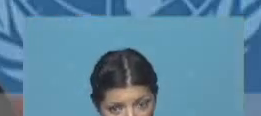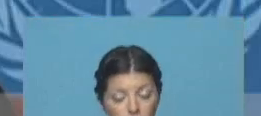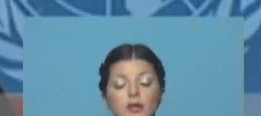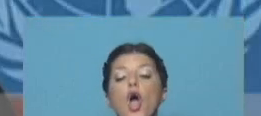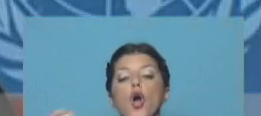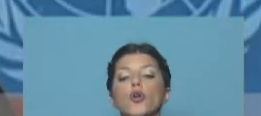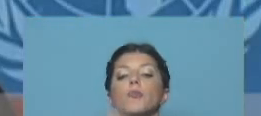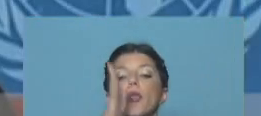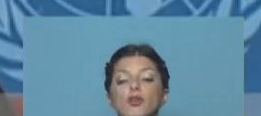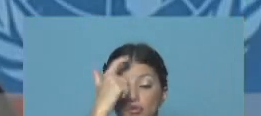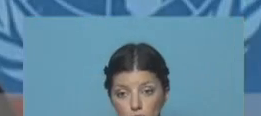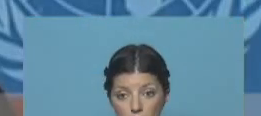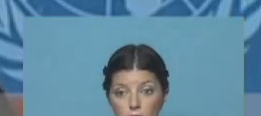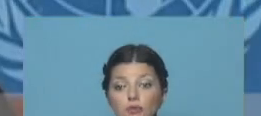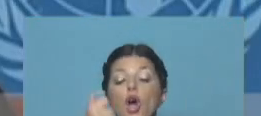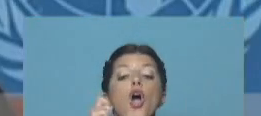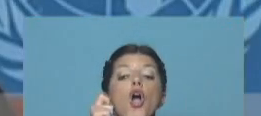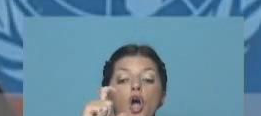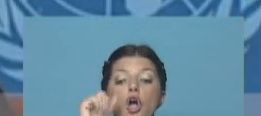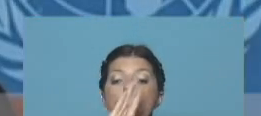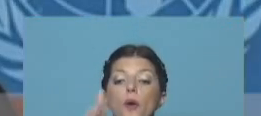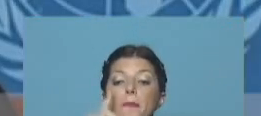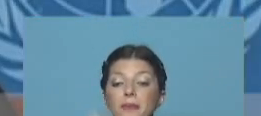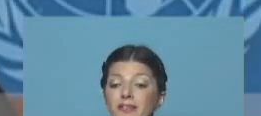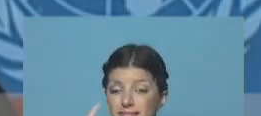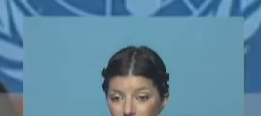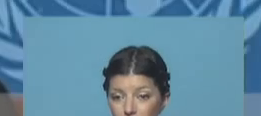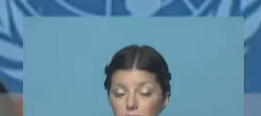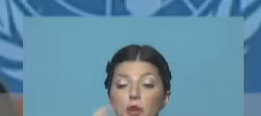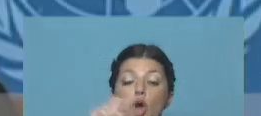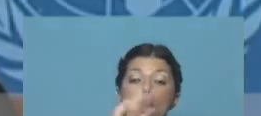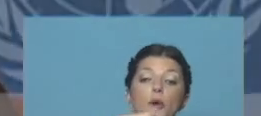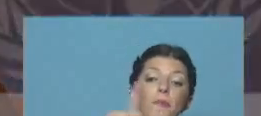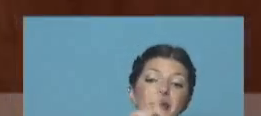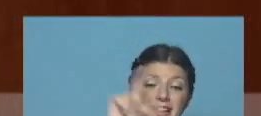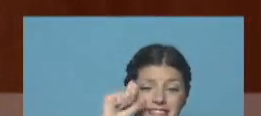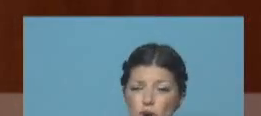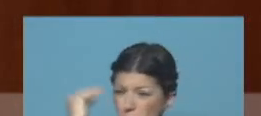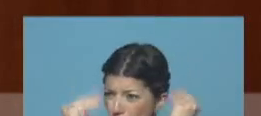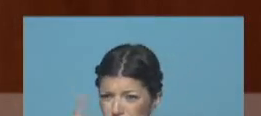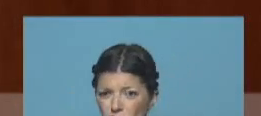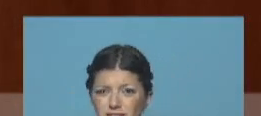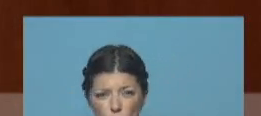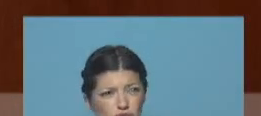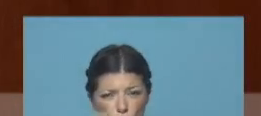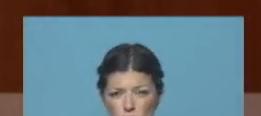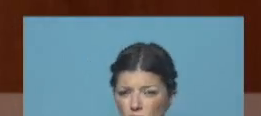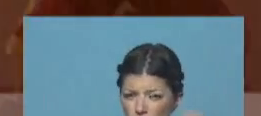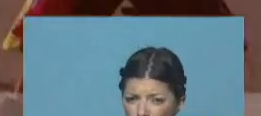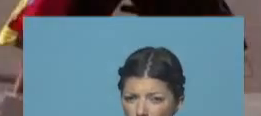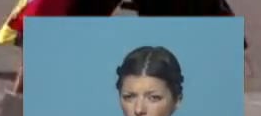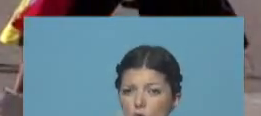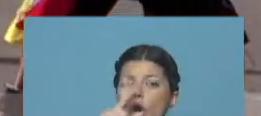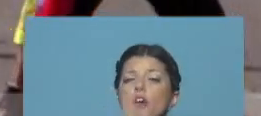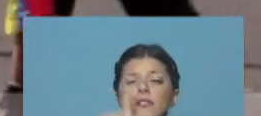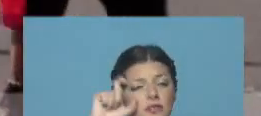de la ONU, Rupert Colville, señaló como profundamente preocupante el proceso de enjuiciamiento a la fiscal Ortega Díaz, así como la